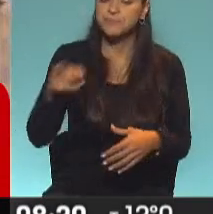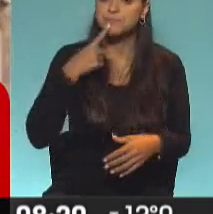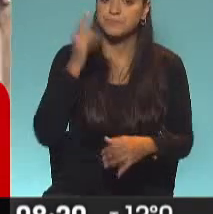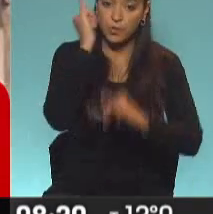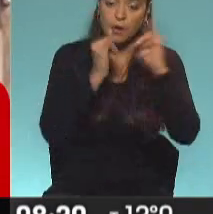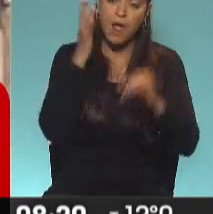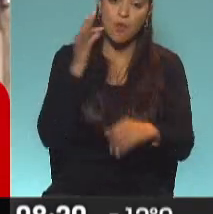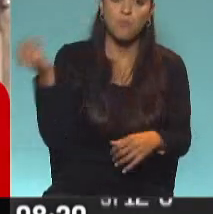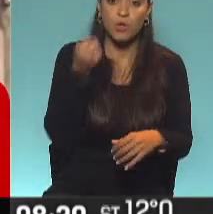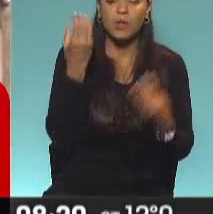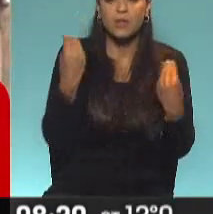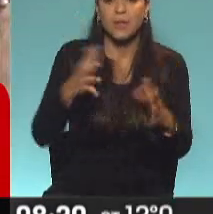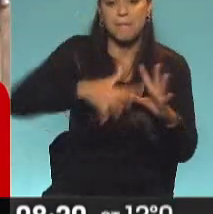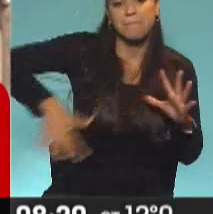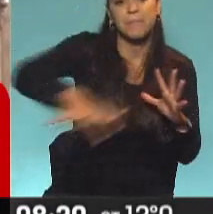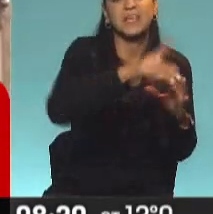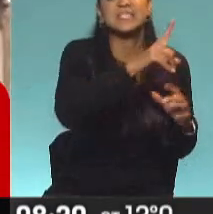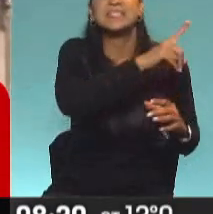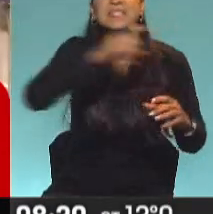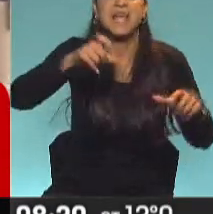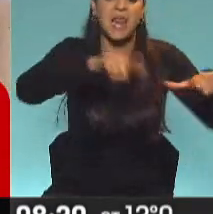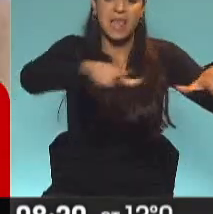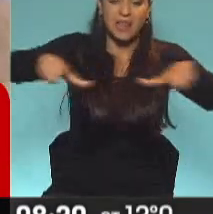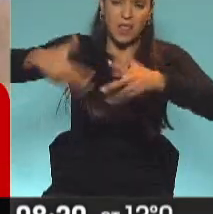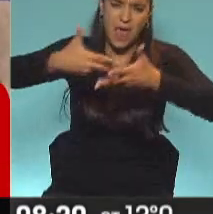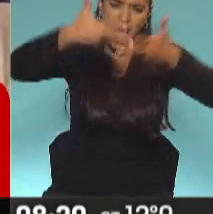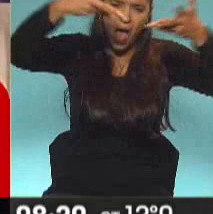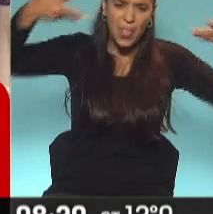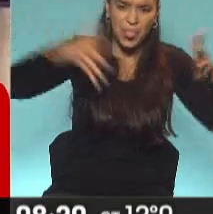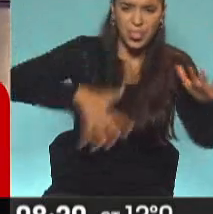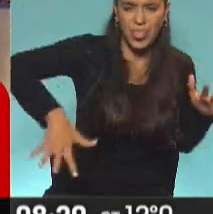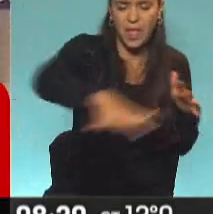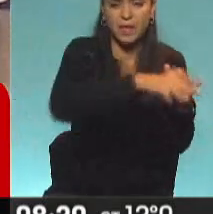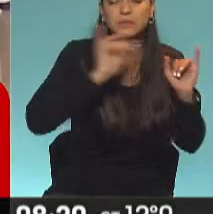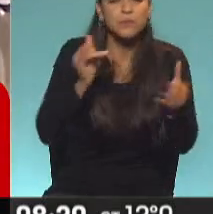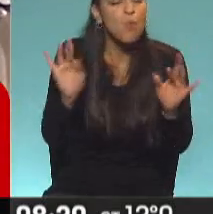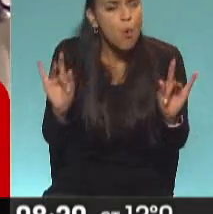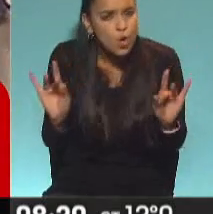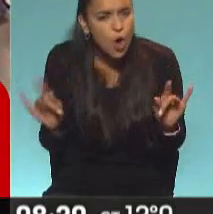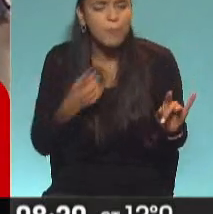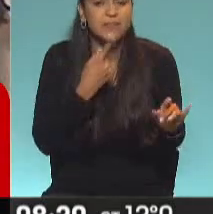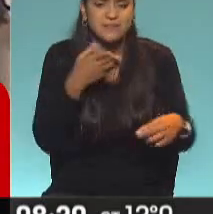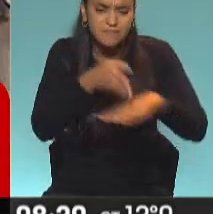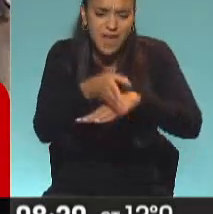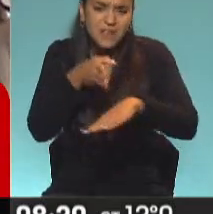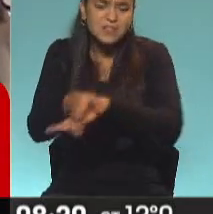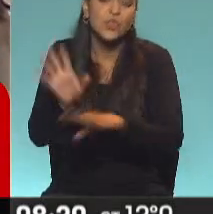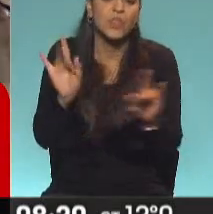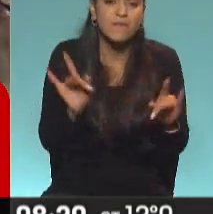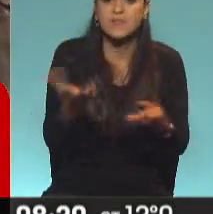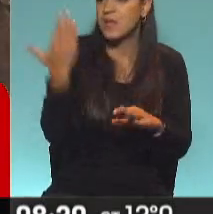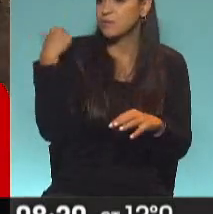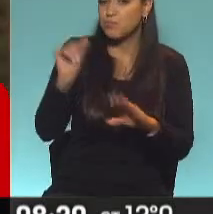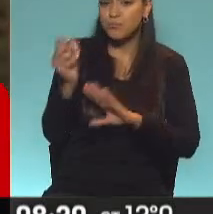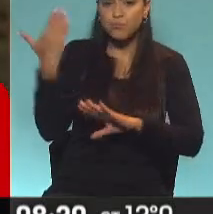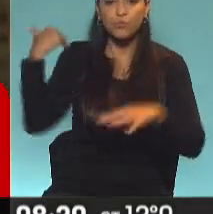marcaba Daniel, porque se trata de un predio de 100 hectáreas. Correcto. Es un predio amplísimo. Sí, y además de muy complejo, de difícil acceso. Llovió en los últimos